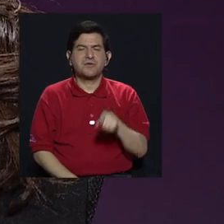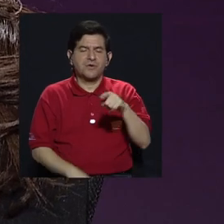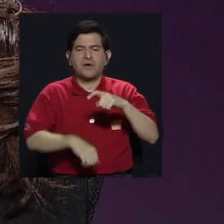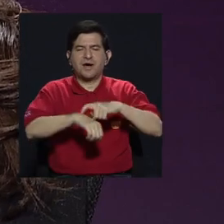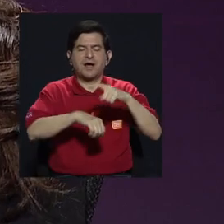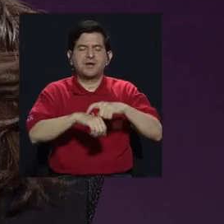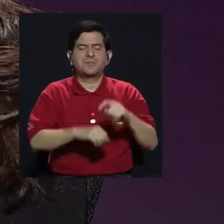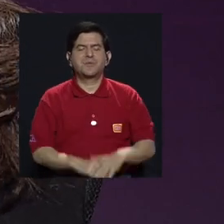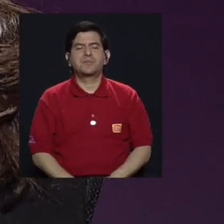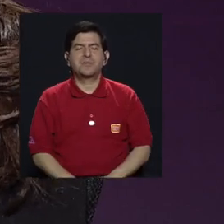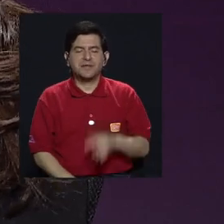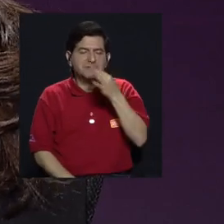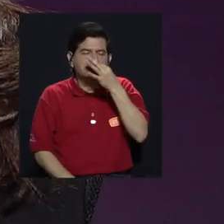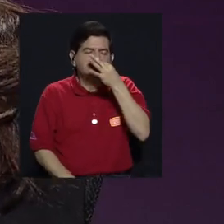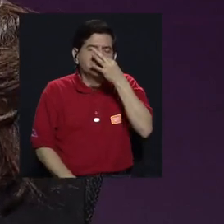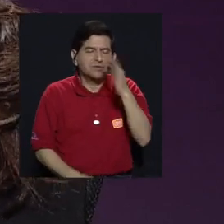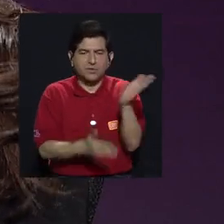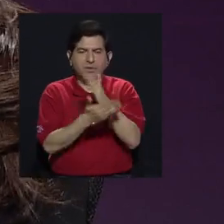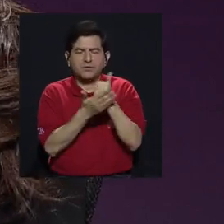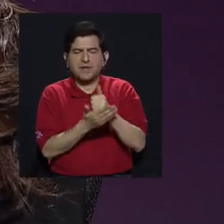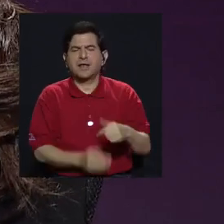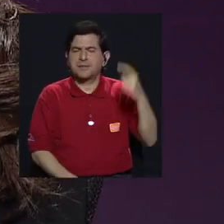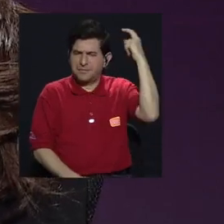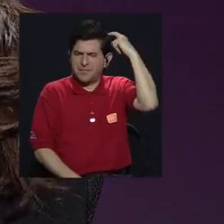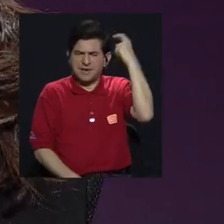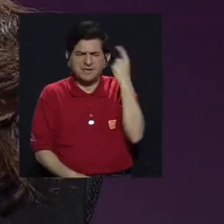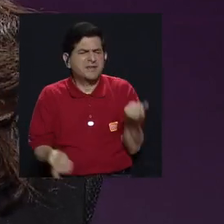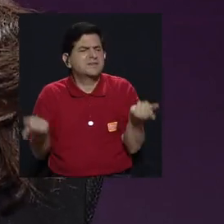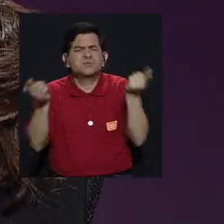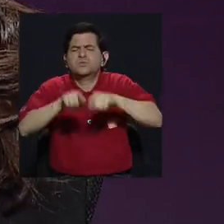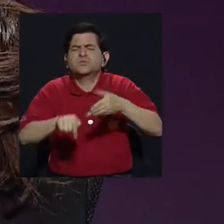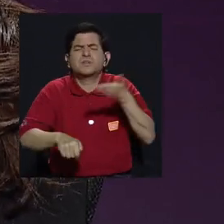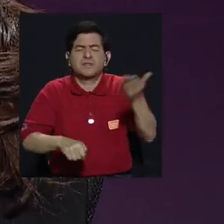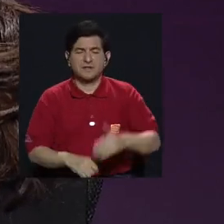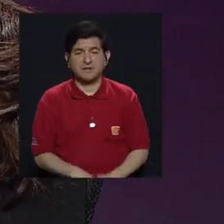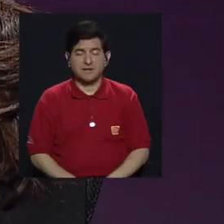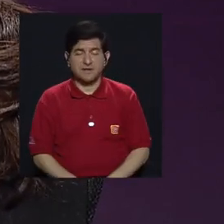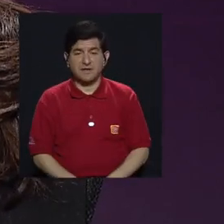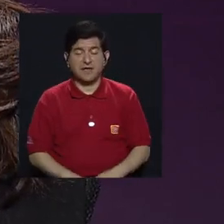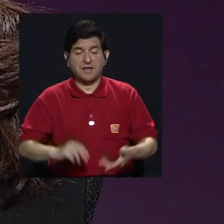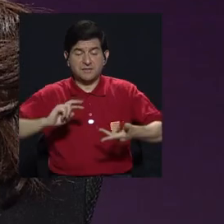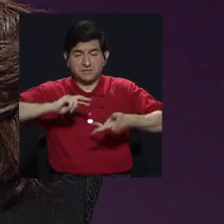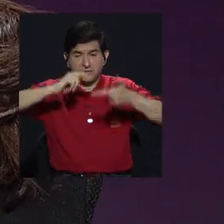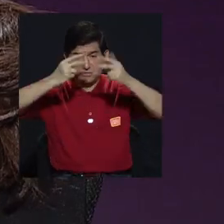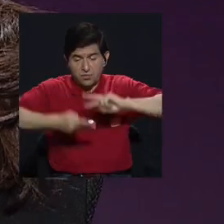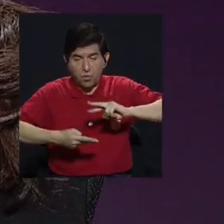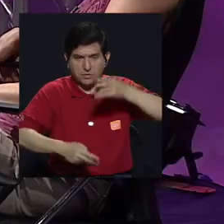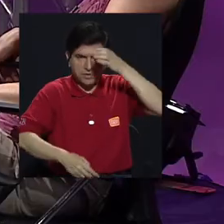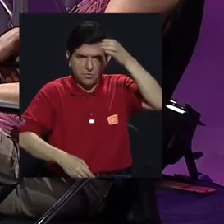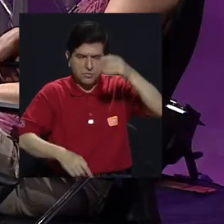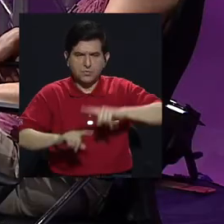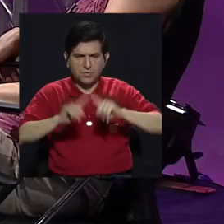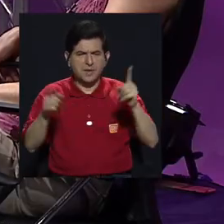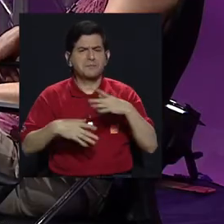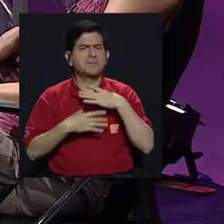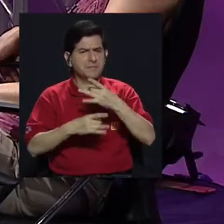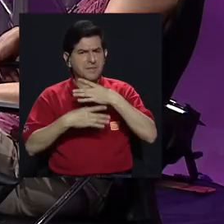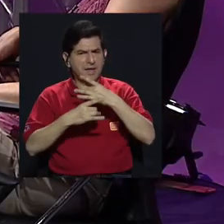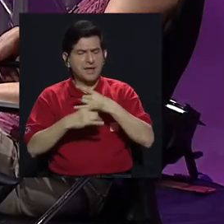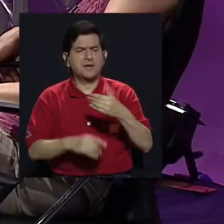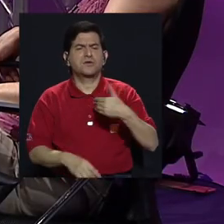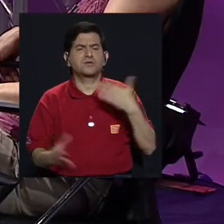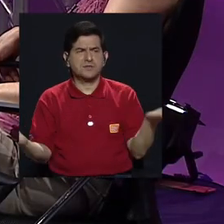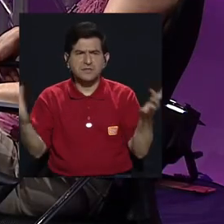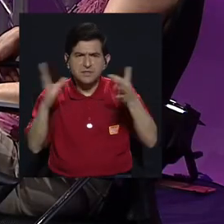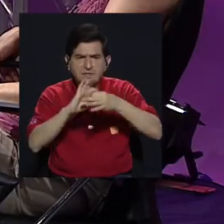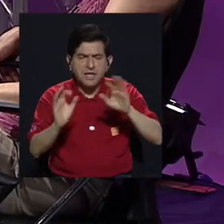enamorados, desde qué parte neurológica, qué pasa con nosotros. Entonces, aunque es muy contracultura, es muy interesante porque